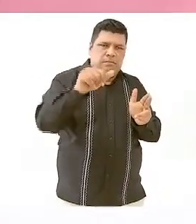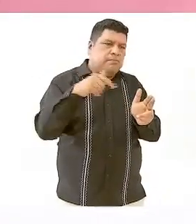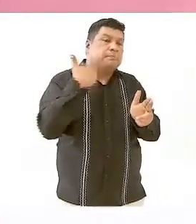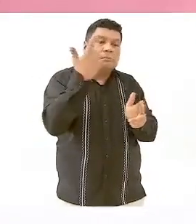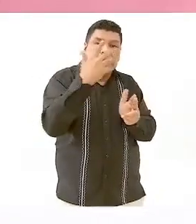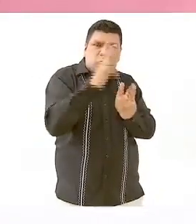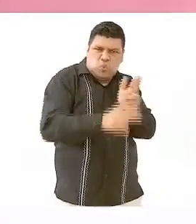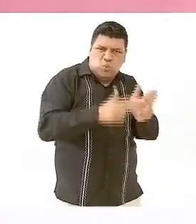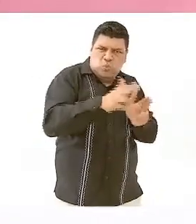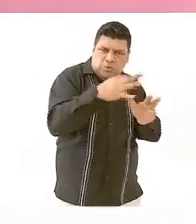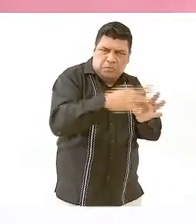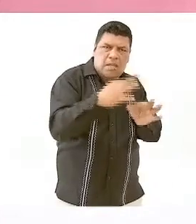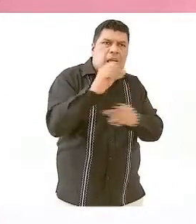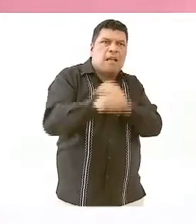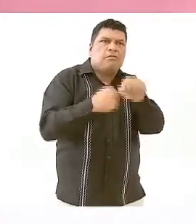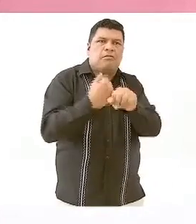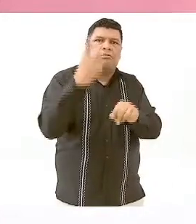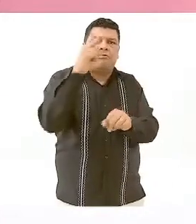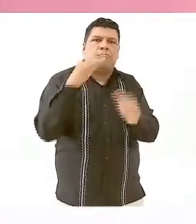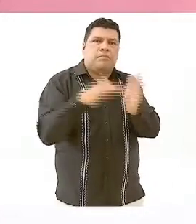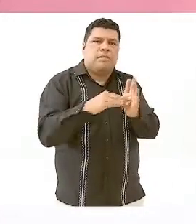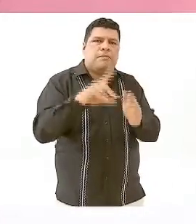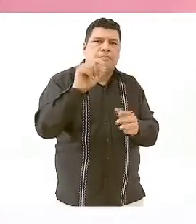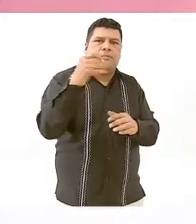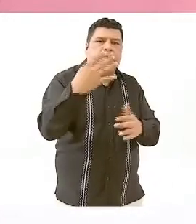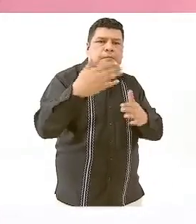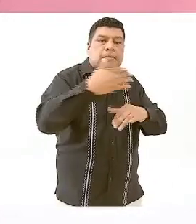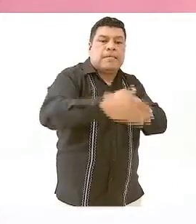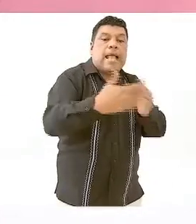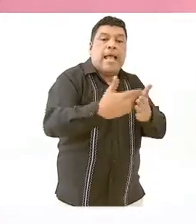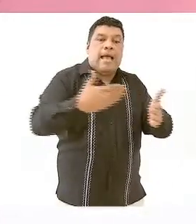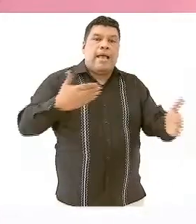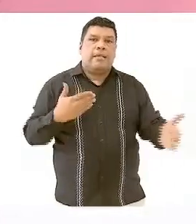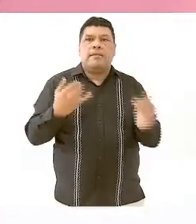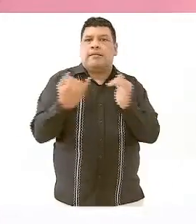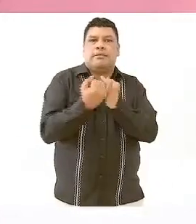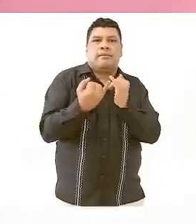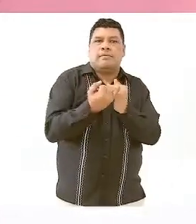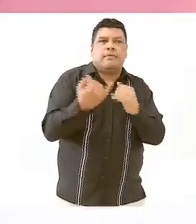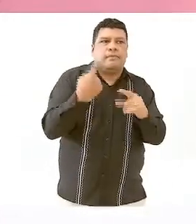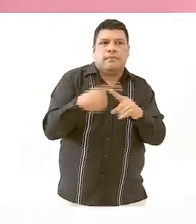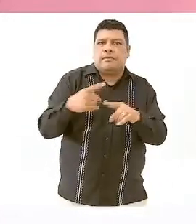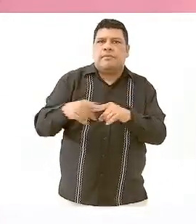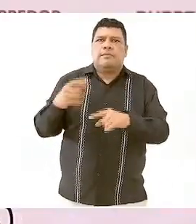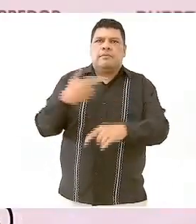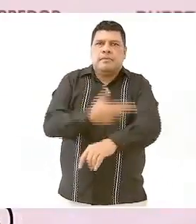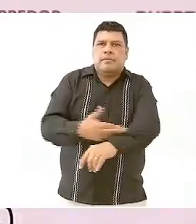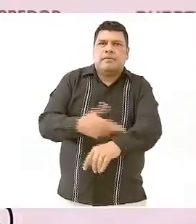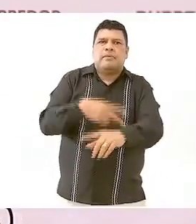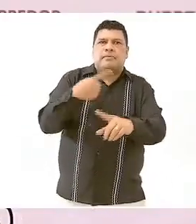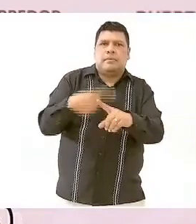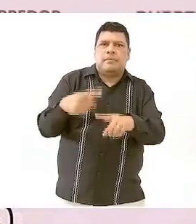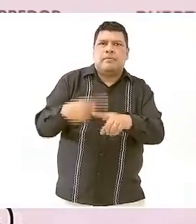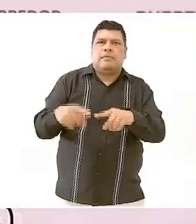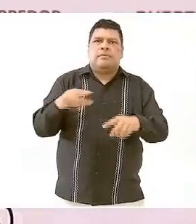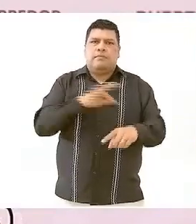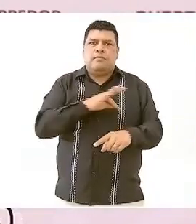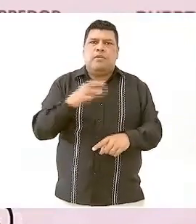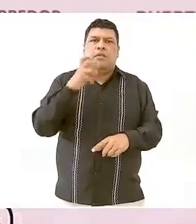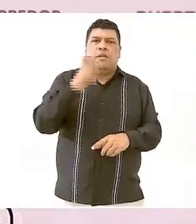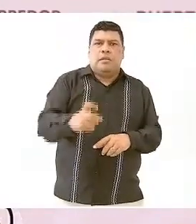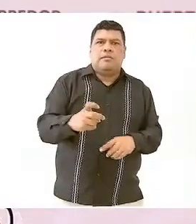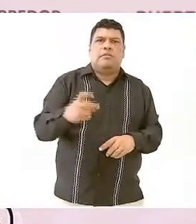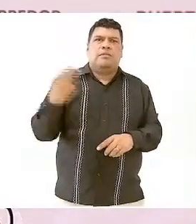y a finales del 23 tiene que quedar terminado este proyecto completo. Y una